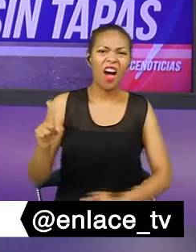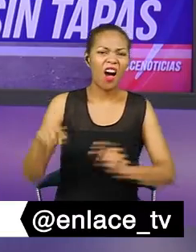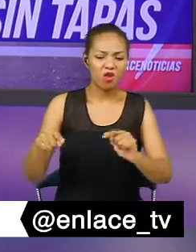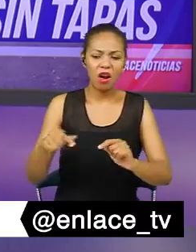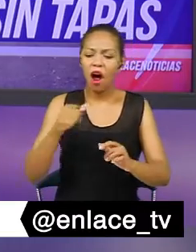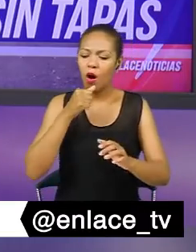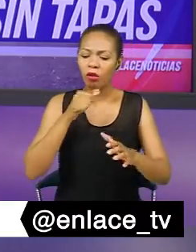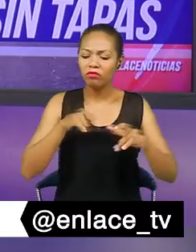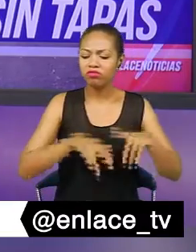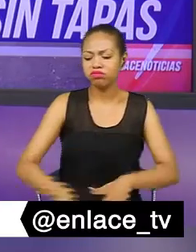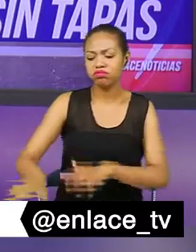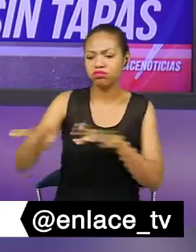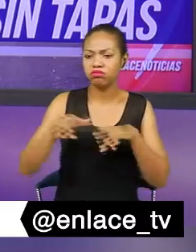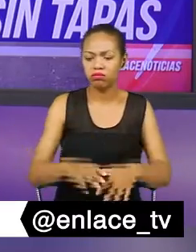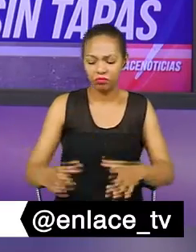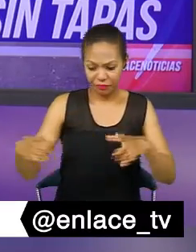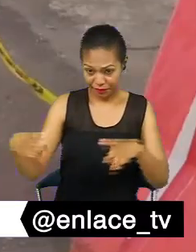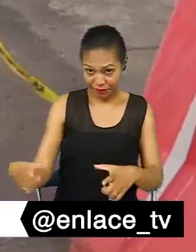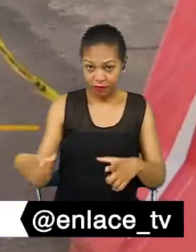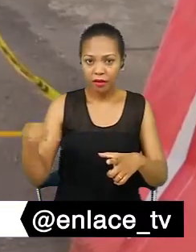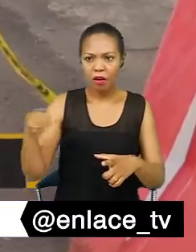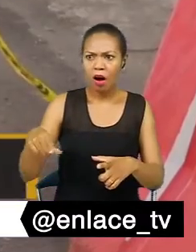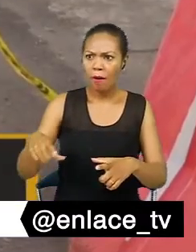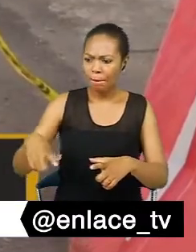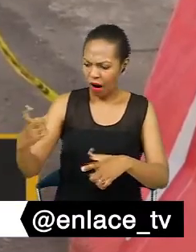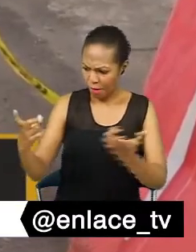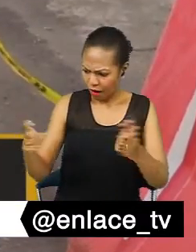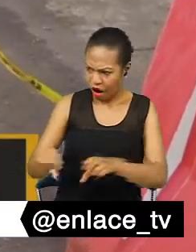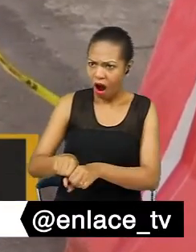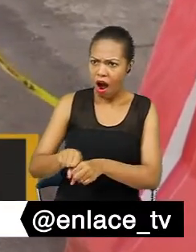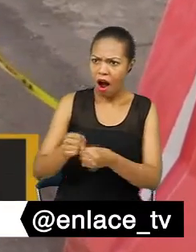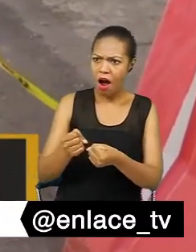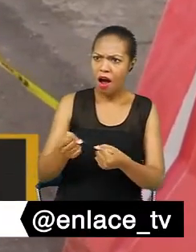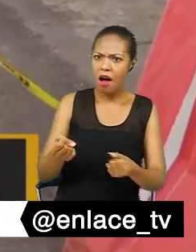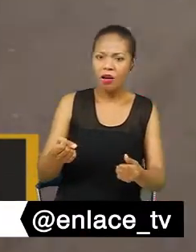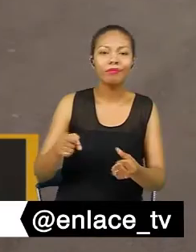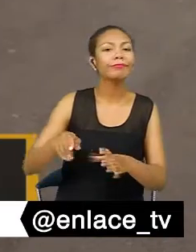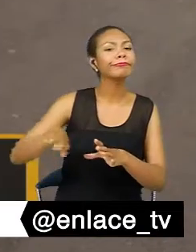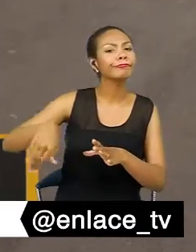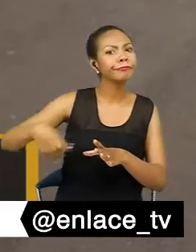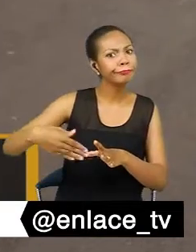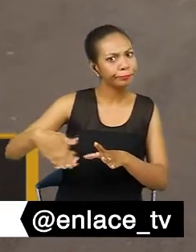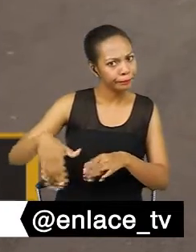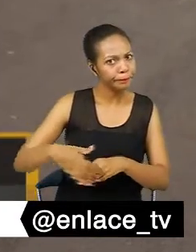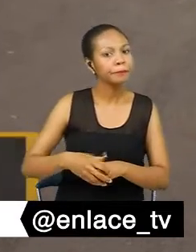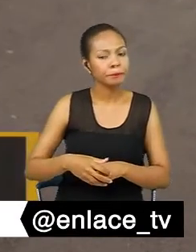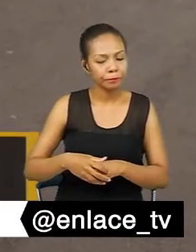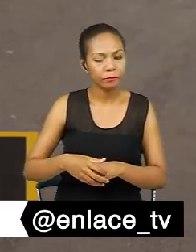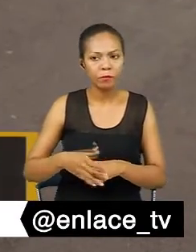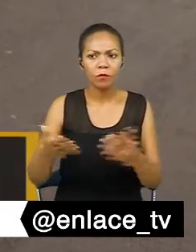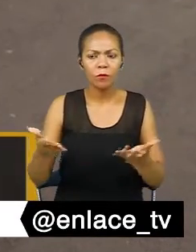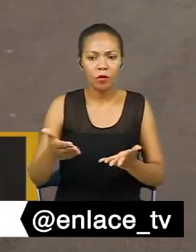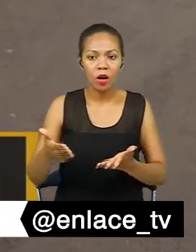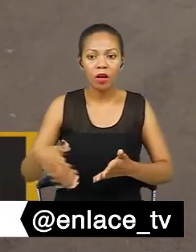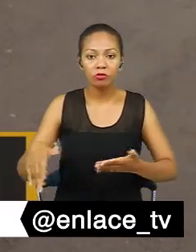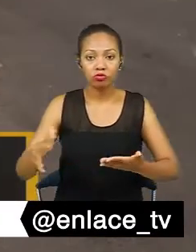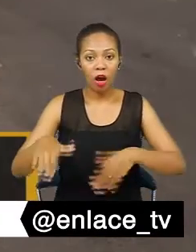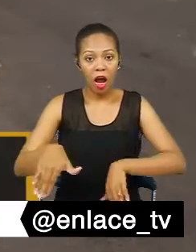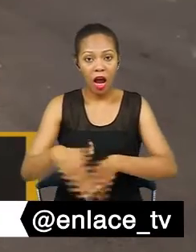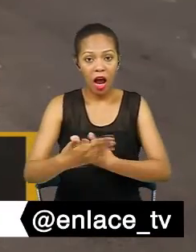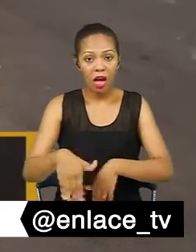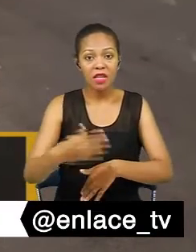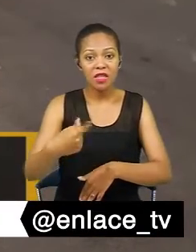Secretaría de Infraestructura se pronuncia. La problemática se presenta en la calle 63 con carrera 19. Desde hace 9 meses, cuando se